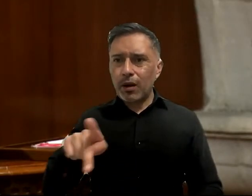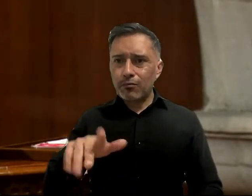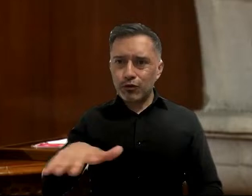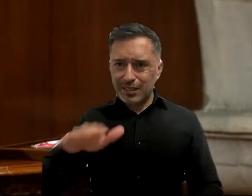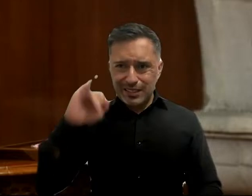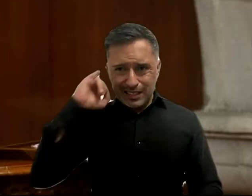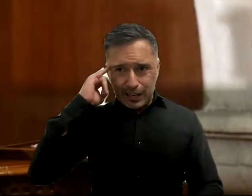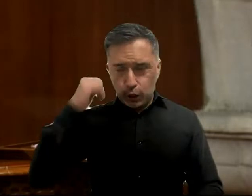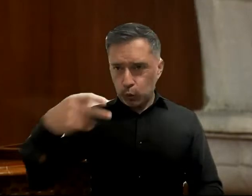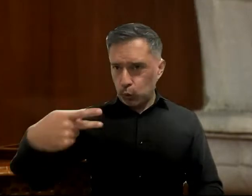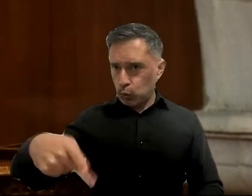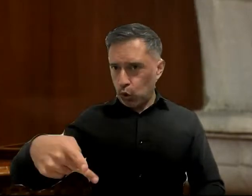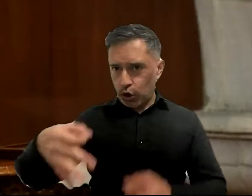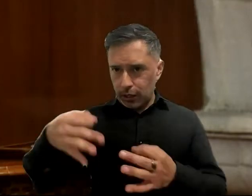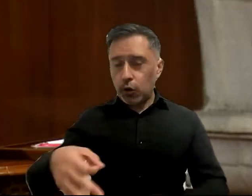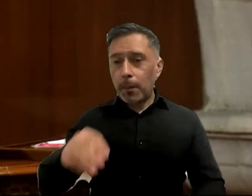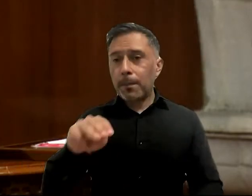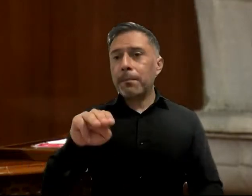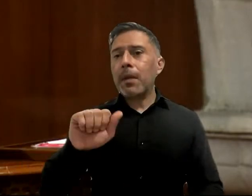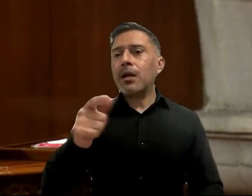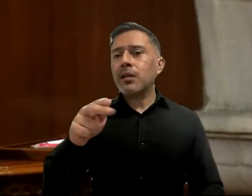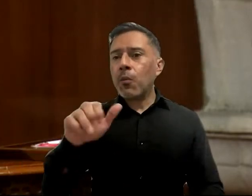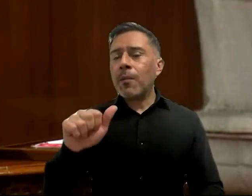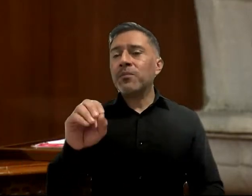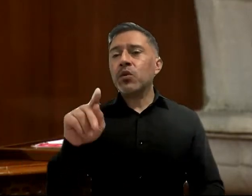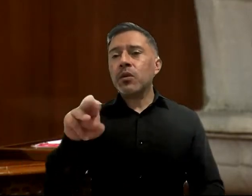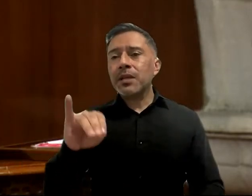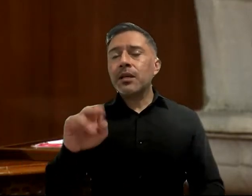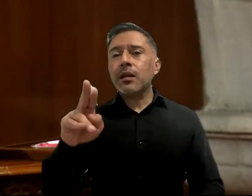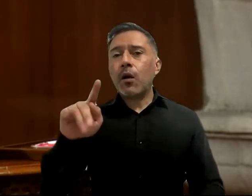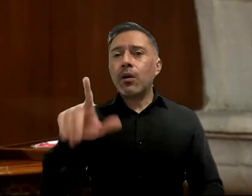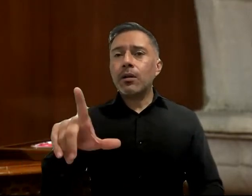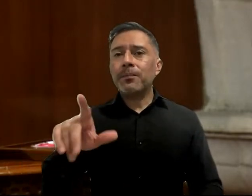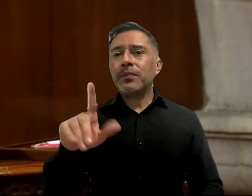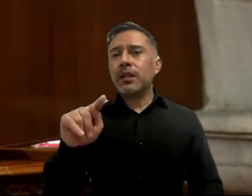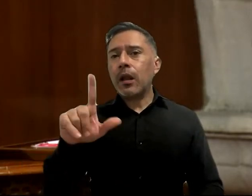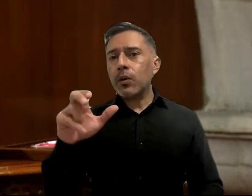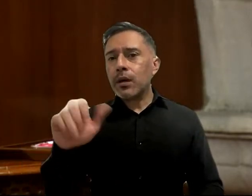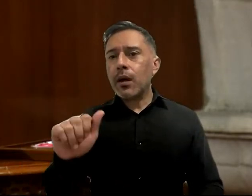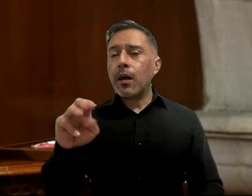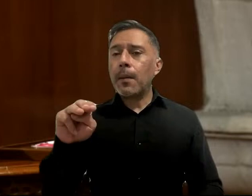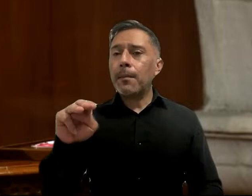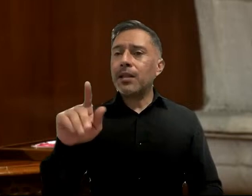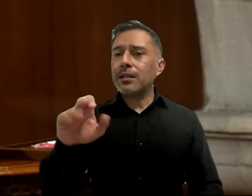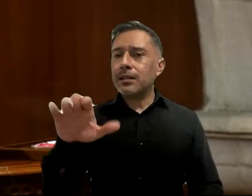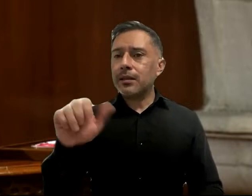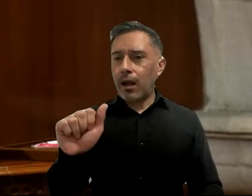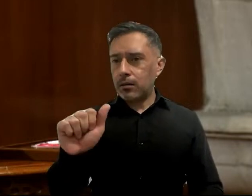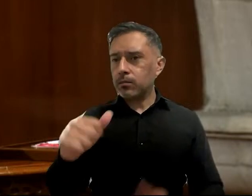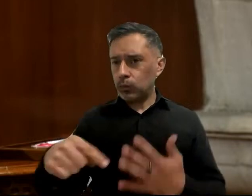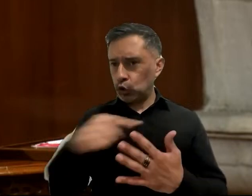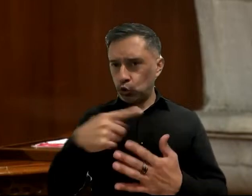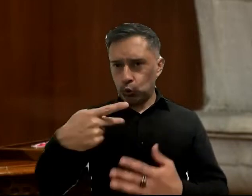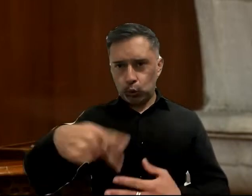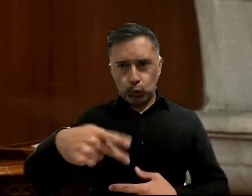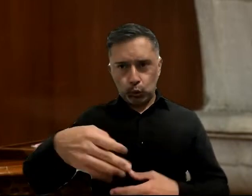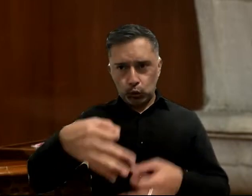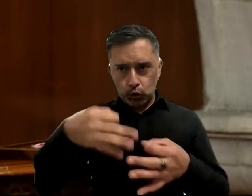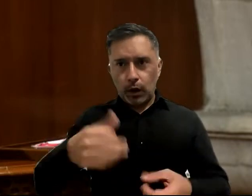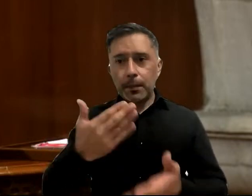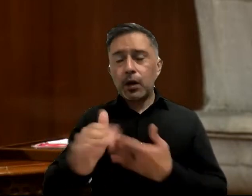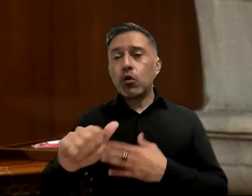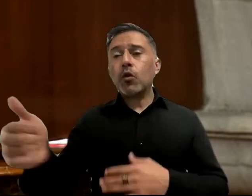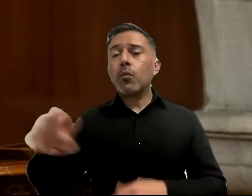originarios: Mazahua, Otomí, Náhuatl, Tlahuica, Matlatzinca, y el resto a los pueblos